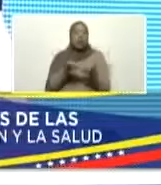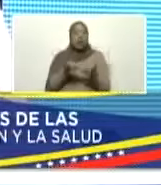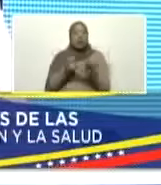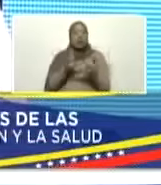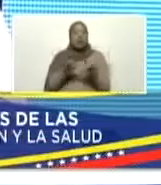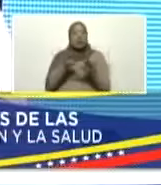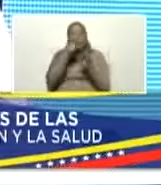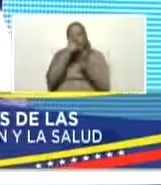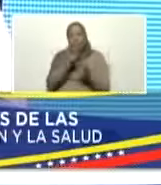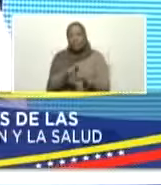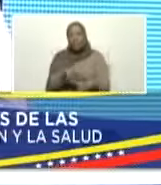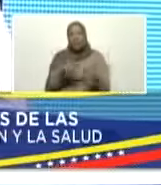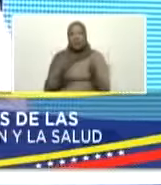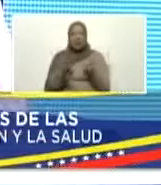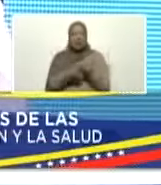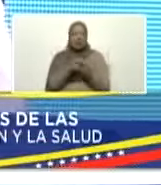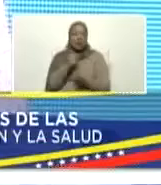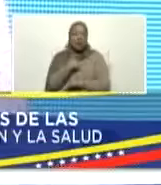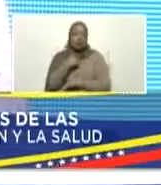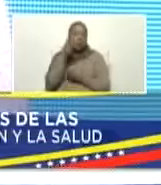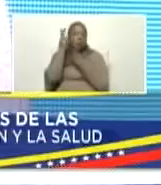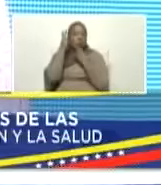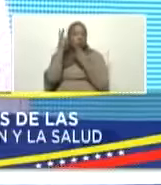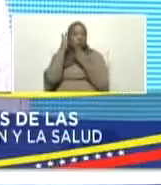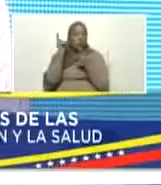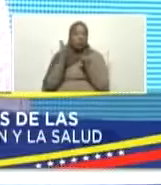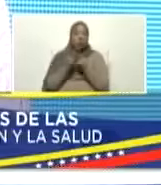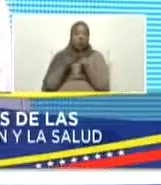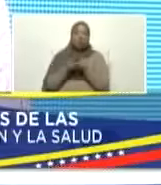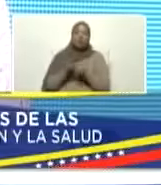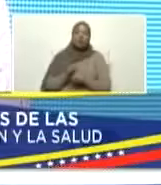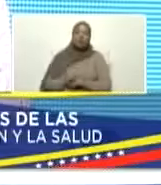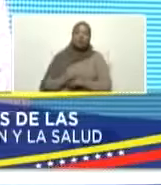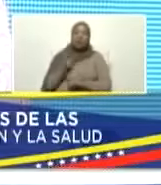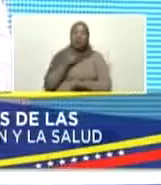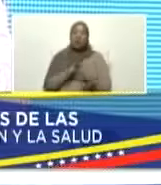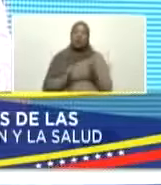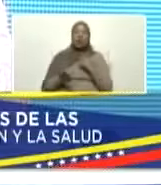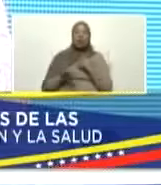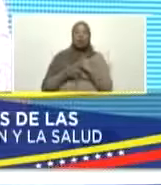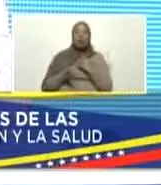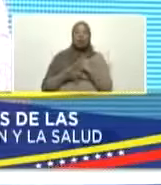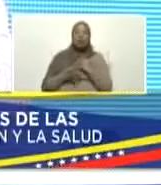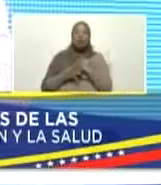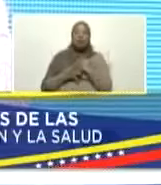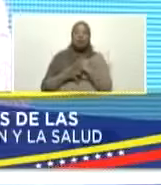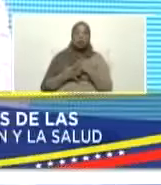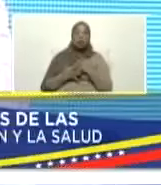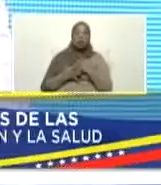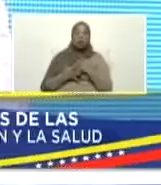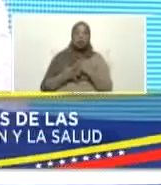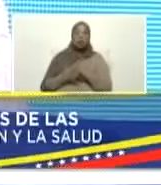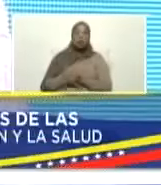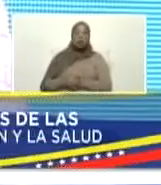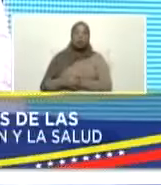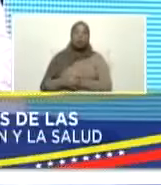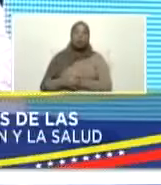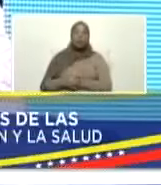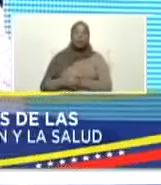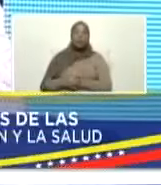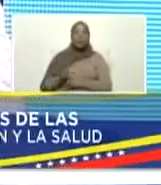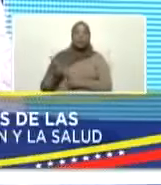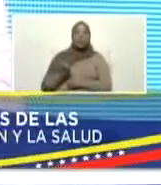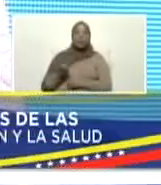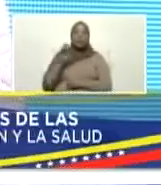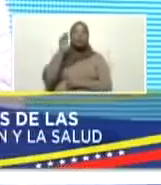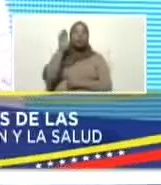que respeten, pues. ¿Ah? El conocimiento, la ciencia, la tecnología es la que le abre camino a la Venezuela